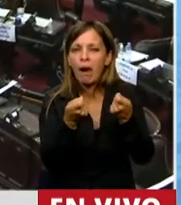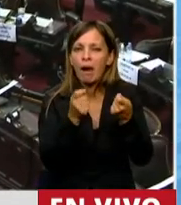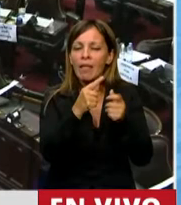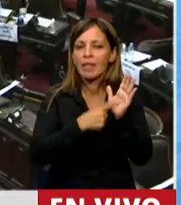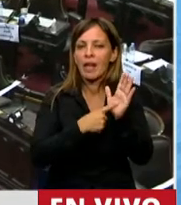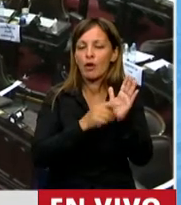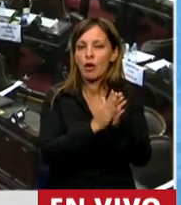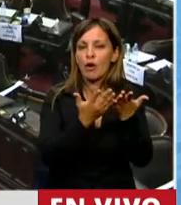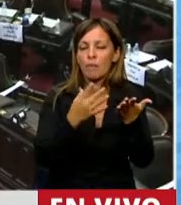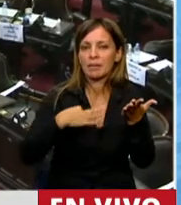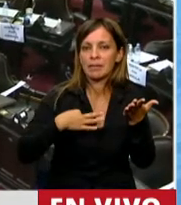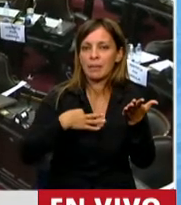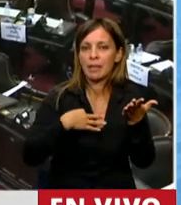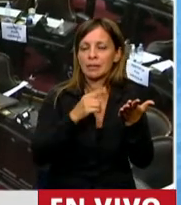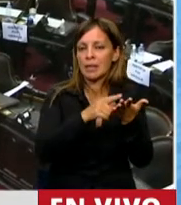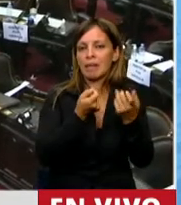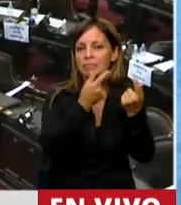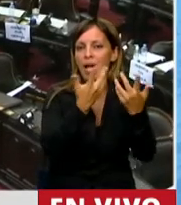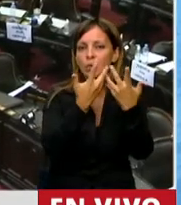civiles que pudieran aplicarse analógicamente.